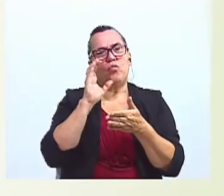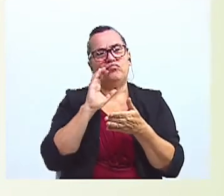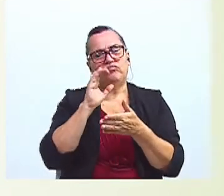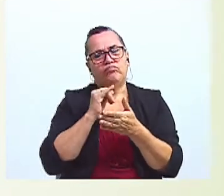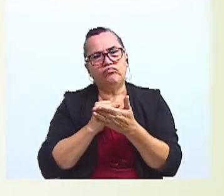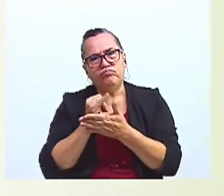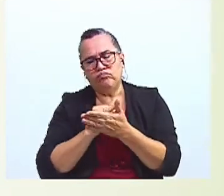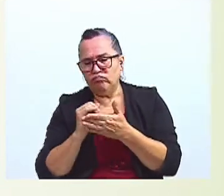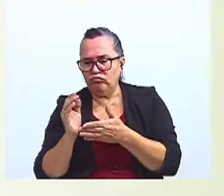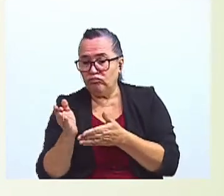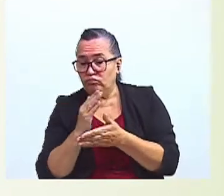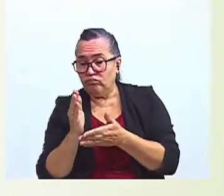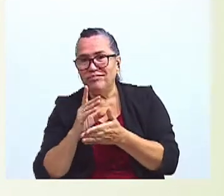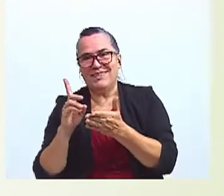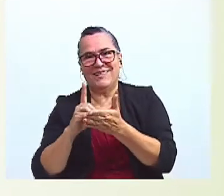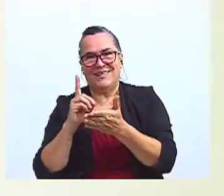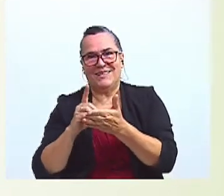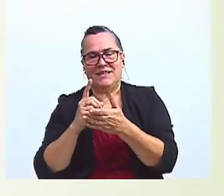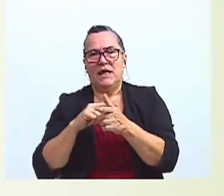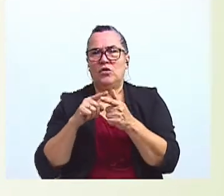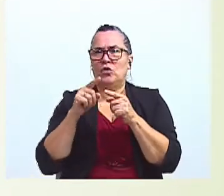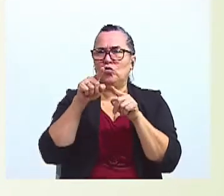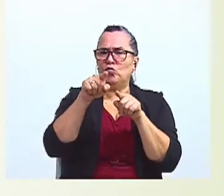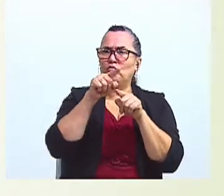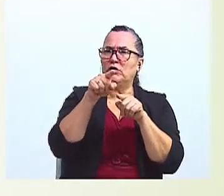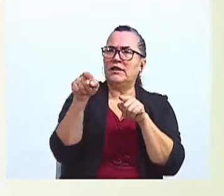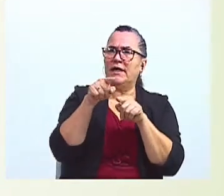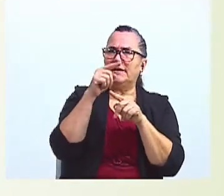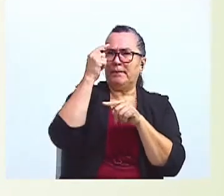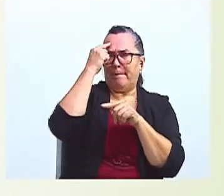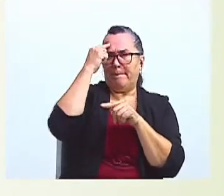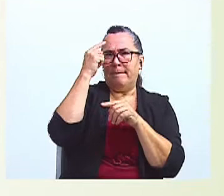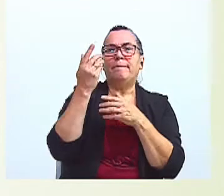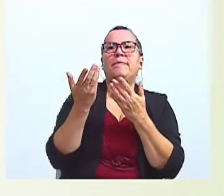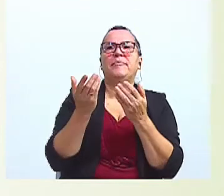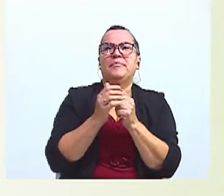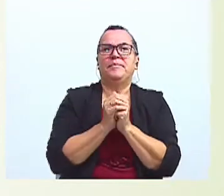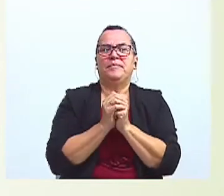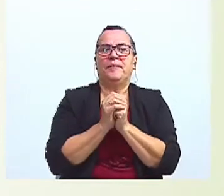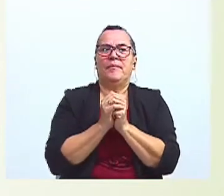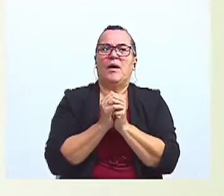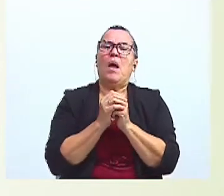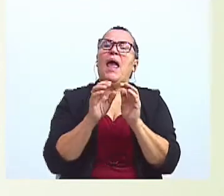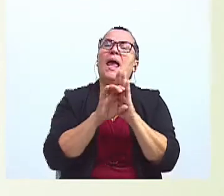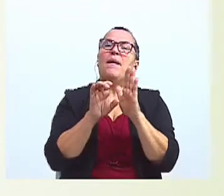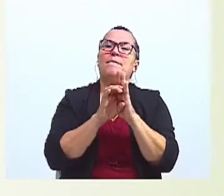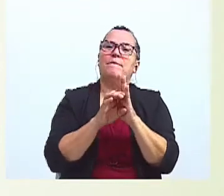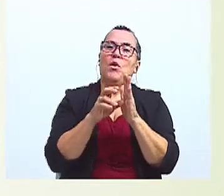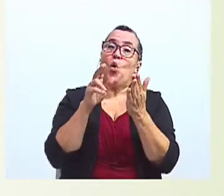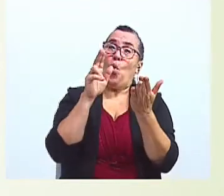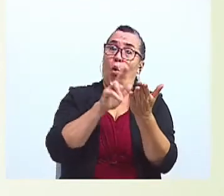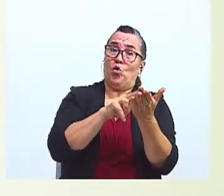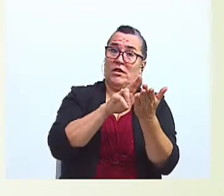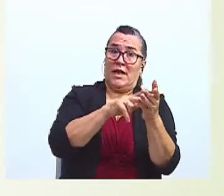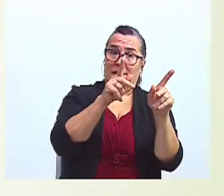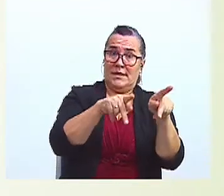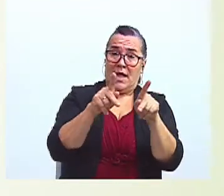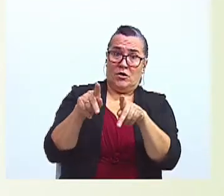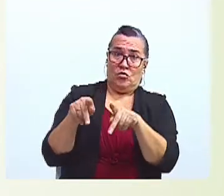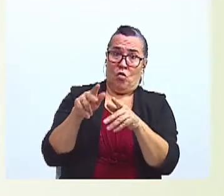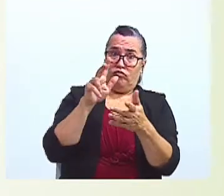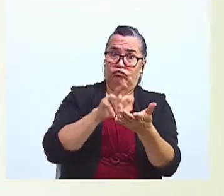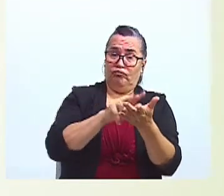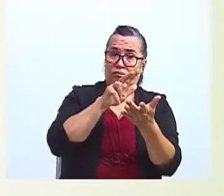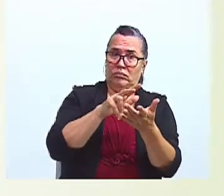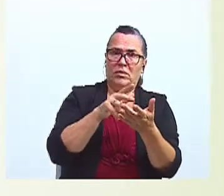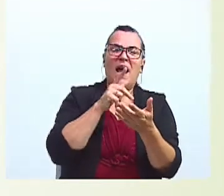consultar. Piensen ustedes si estuvieran contratando personal. ¿A